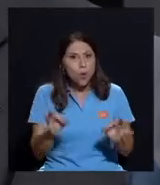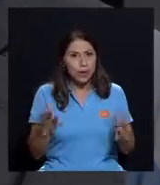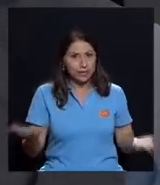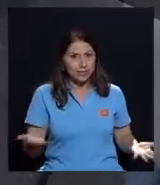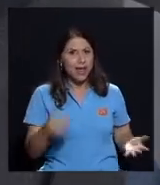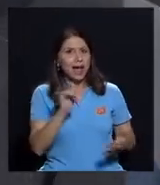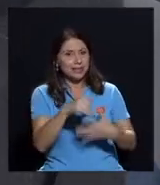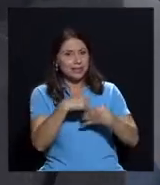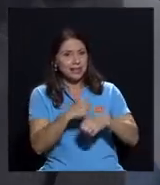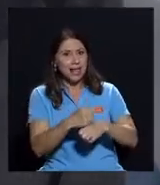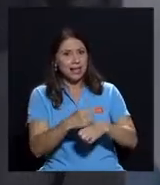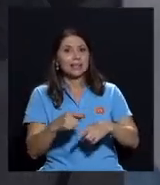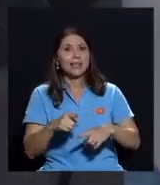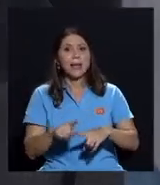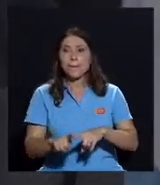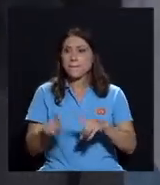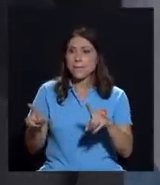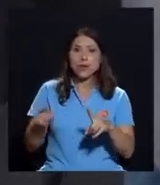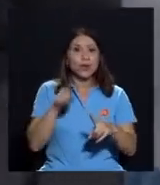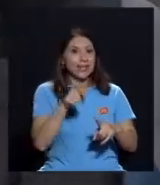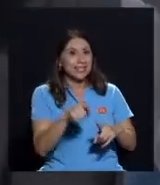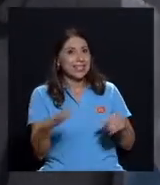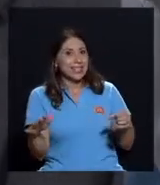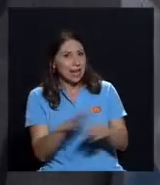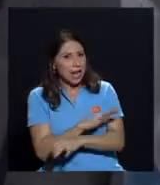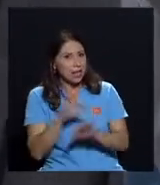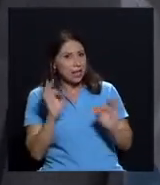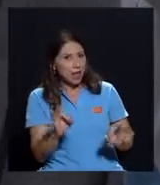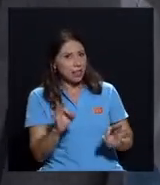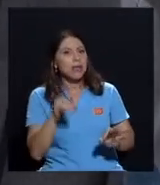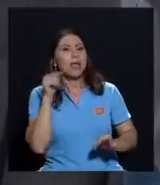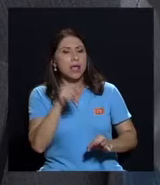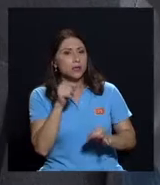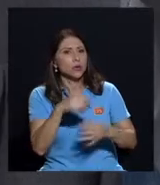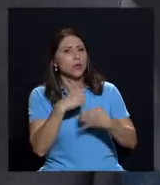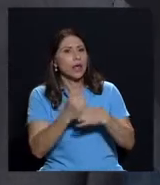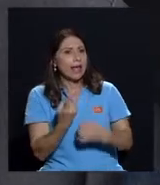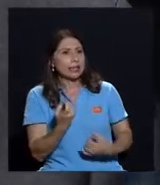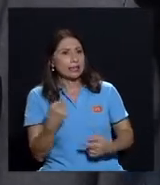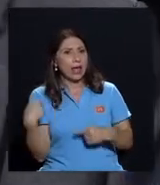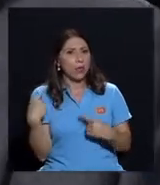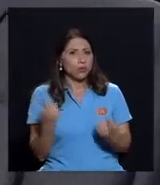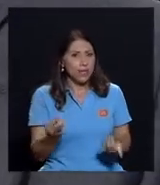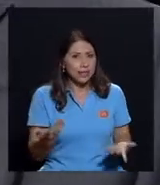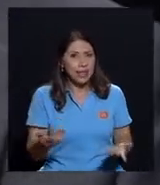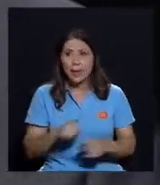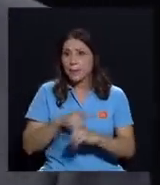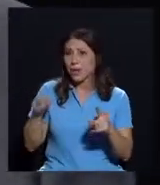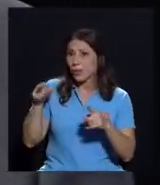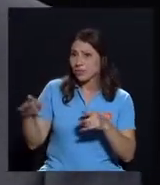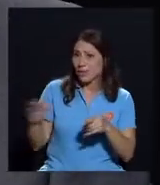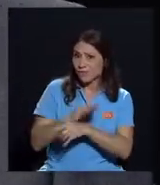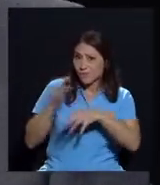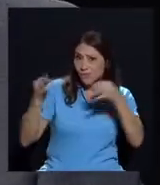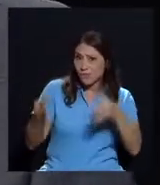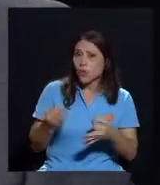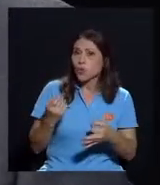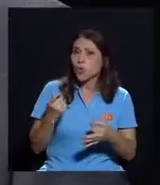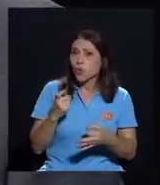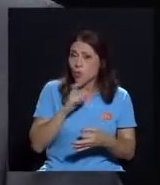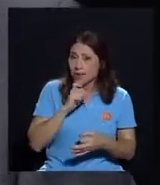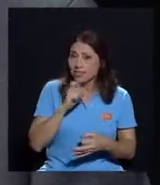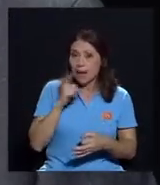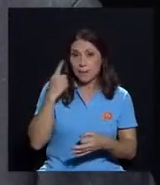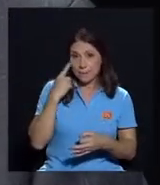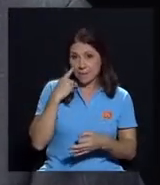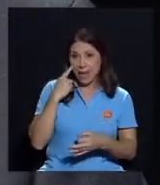pero en esa integralidad para sintonizar esa integralidad lo que a esta ópera de integralidad cuesta porque ve a usted en el tema de los bonos